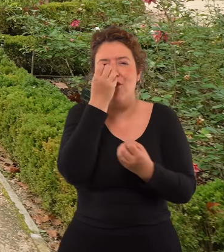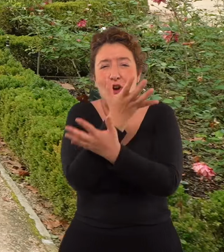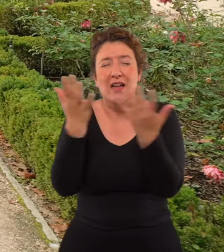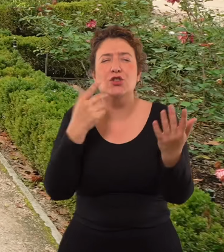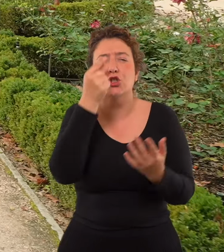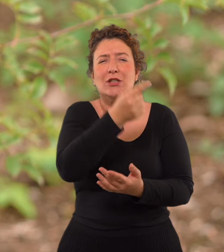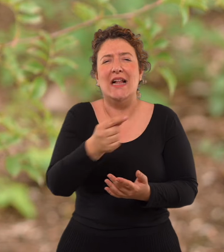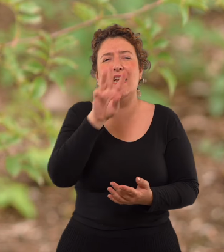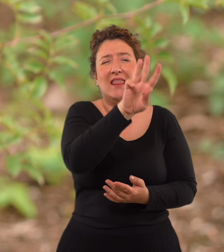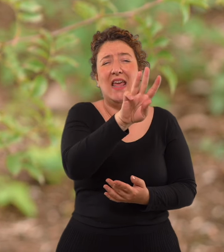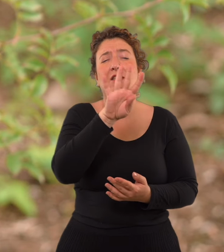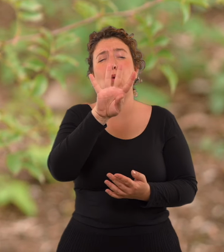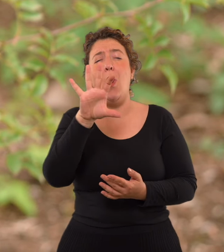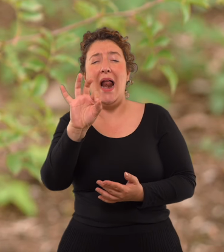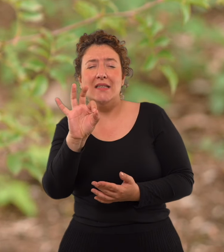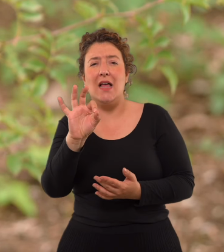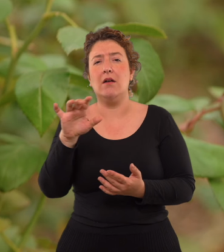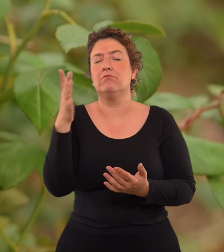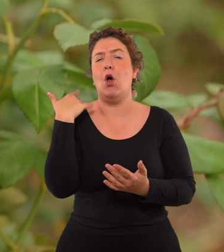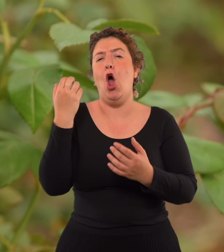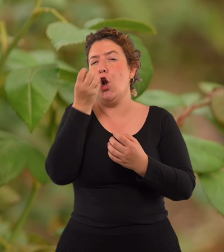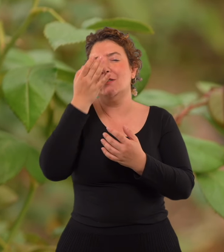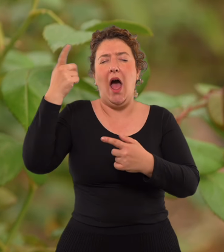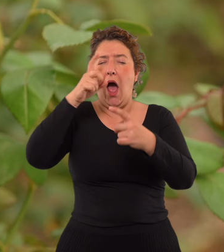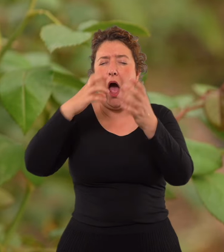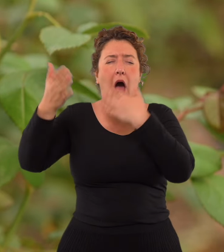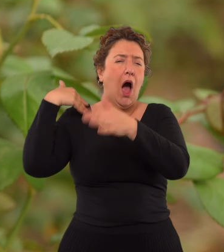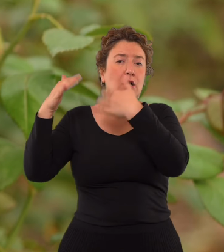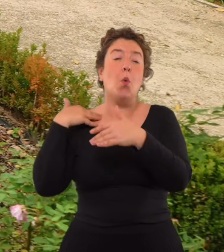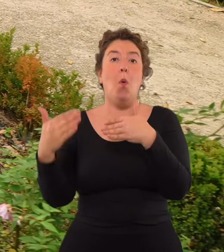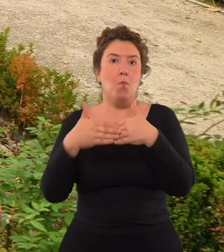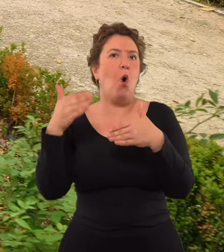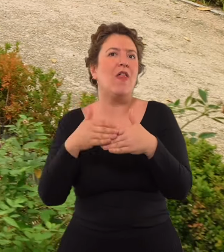de 340 variedades de rosales antiguos, modernos y silvestres.